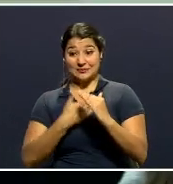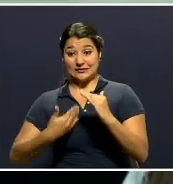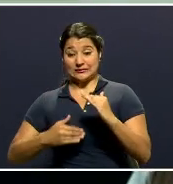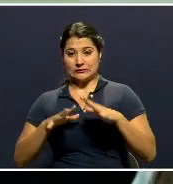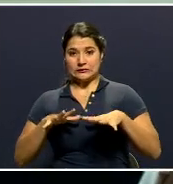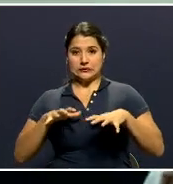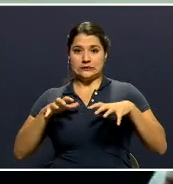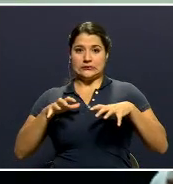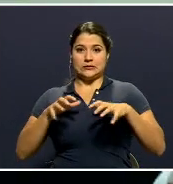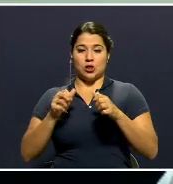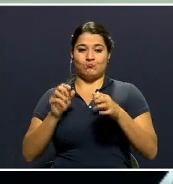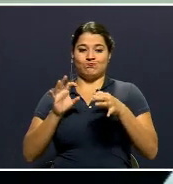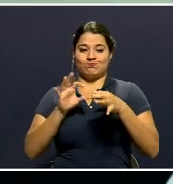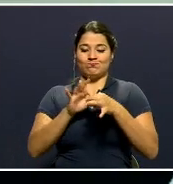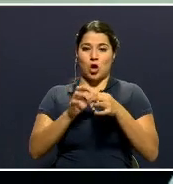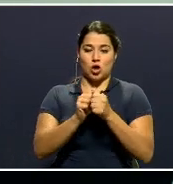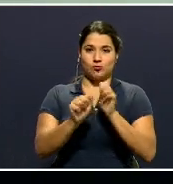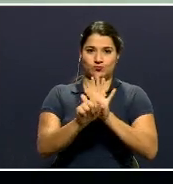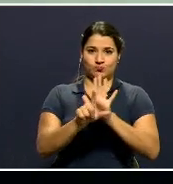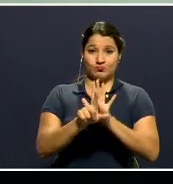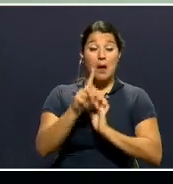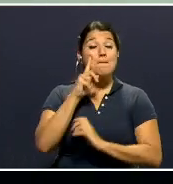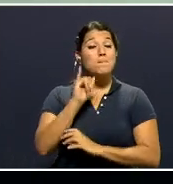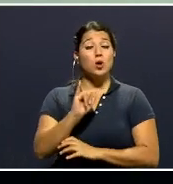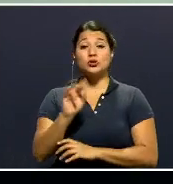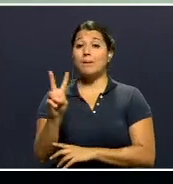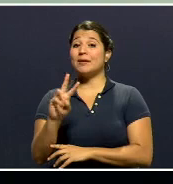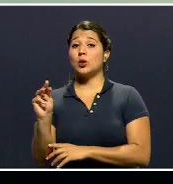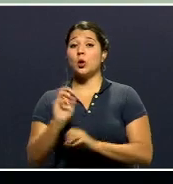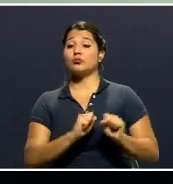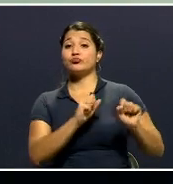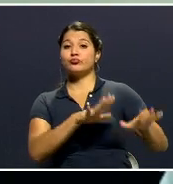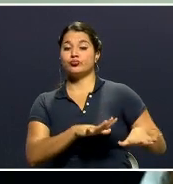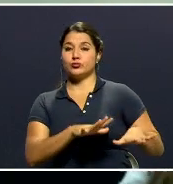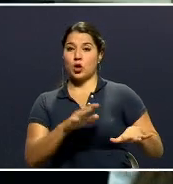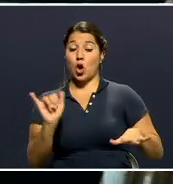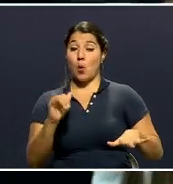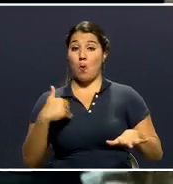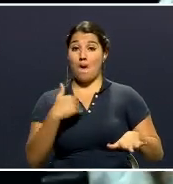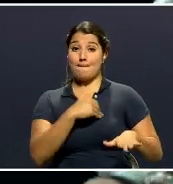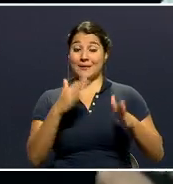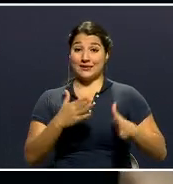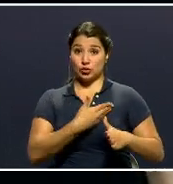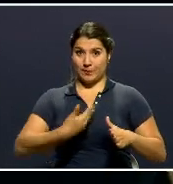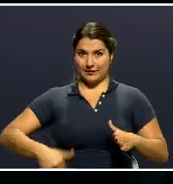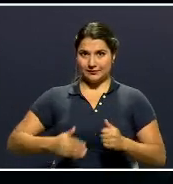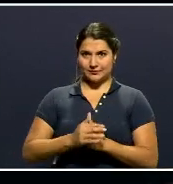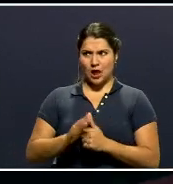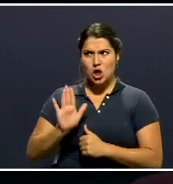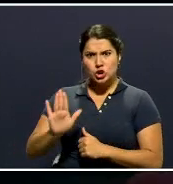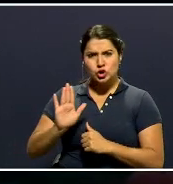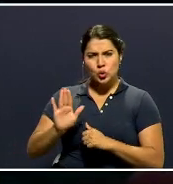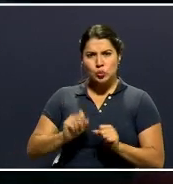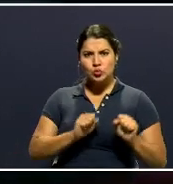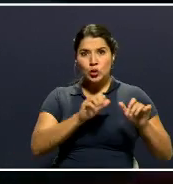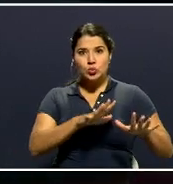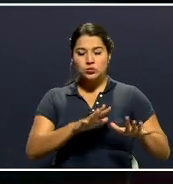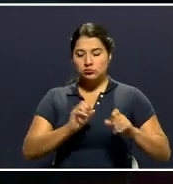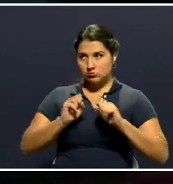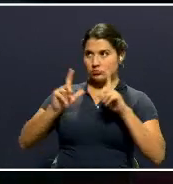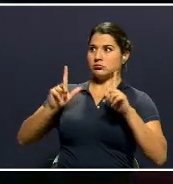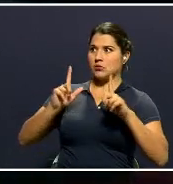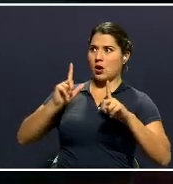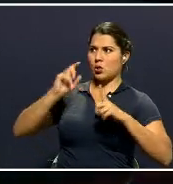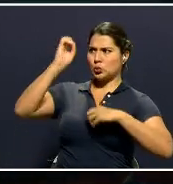las razones por las que Víctor Morales renunció al Ministerio de la Presidencia. Su renuncia inmediatamente generó reacciones entre los diputados,